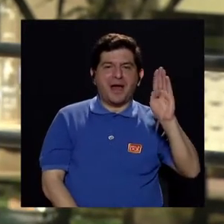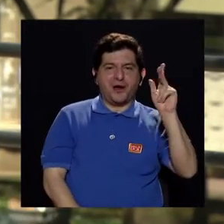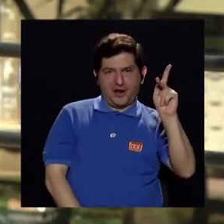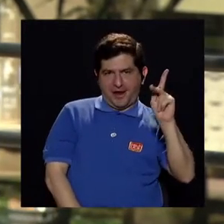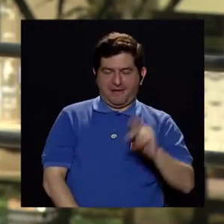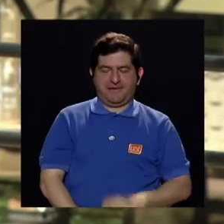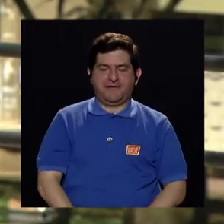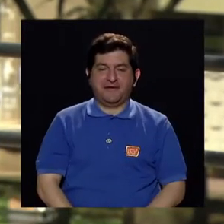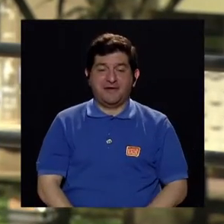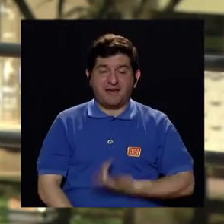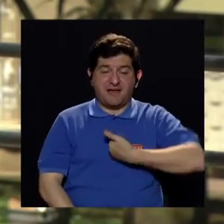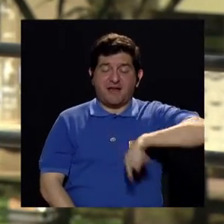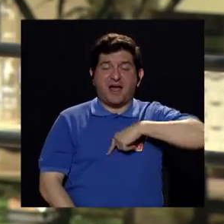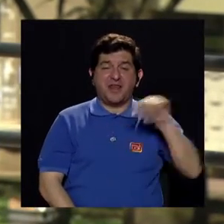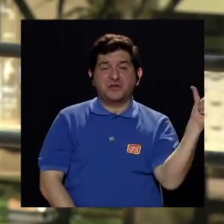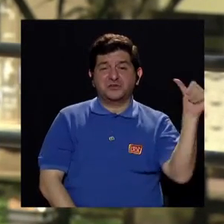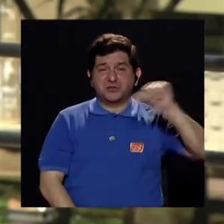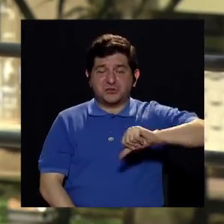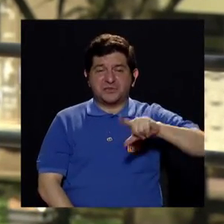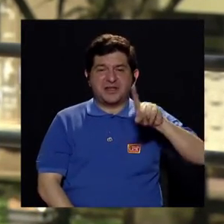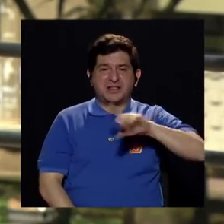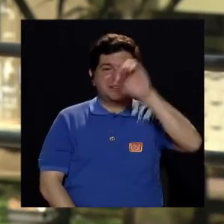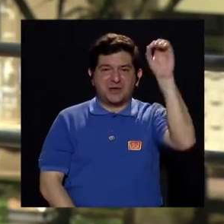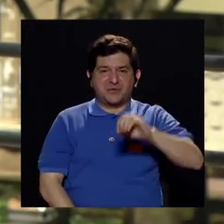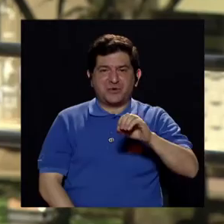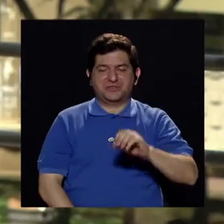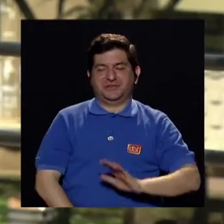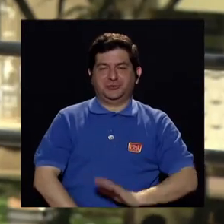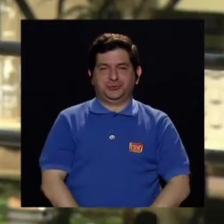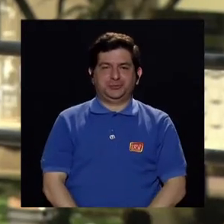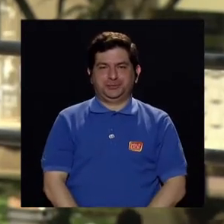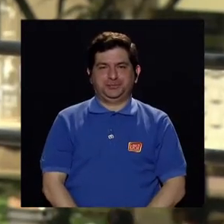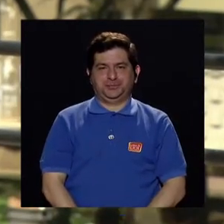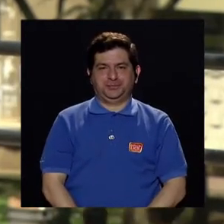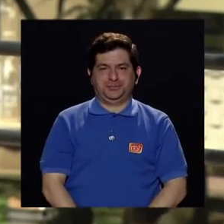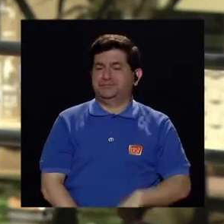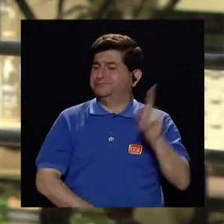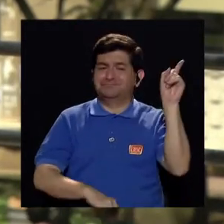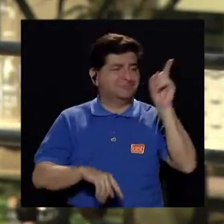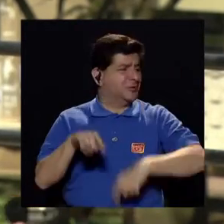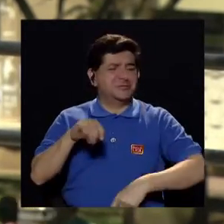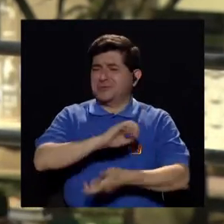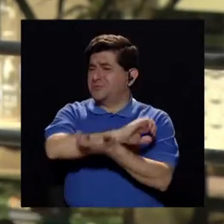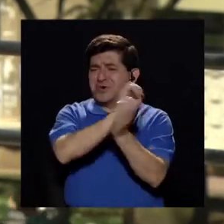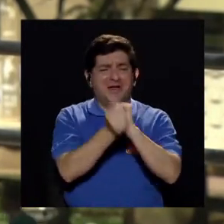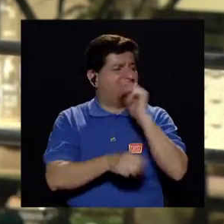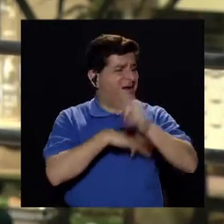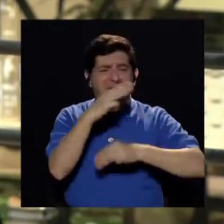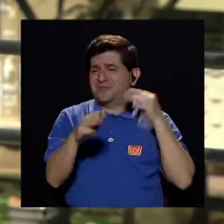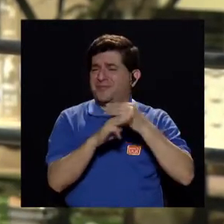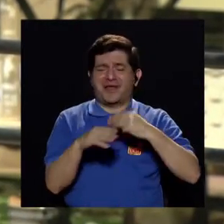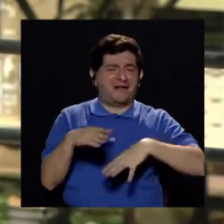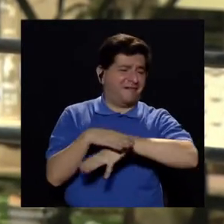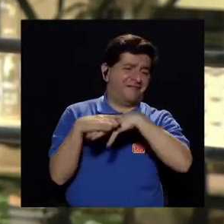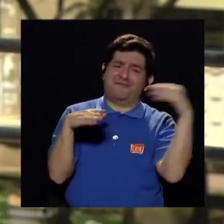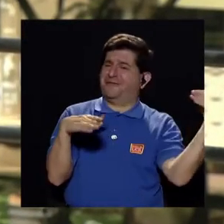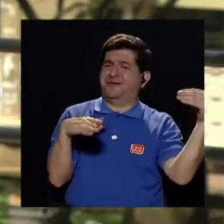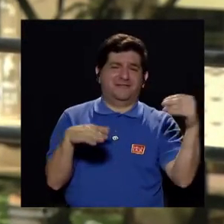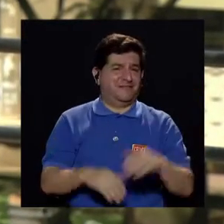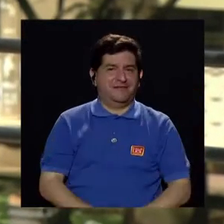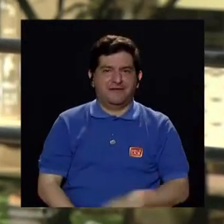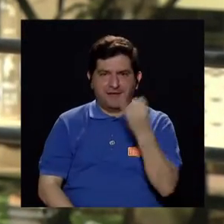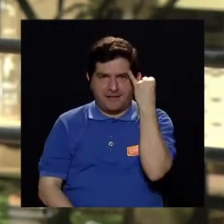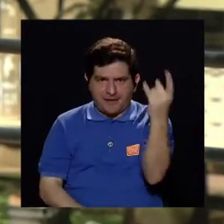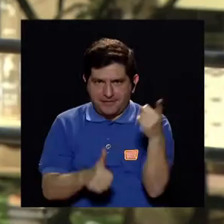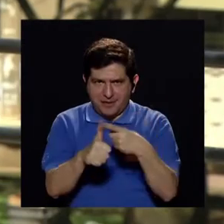Katie, vamos a perder solamente el 100% de las veces, porque no podemos cambiar al mundo externo. Entonces la